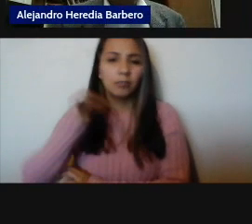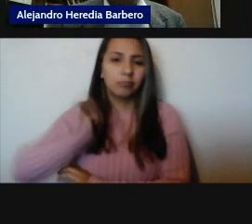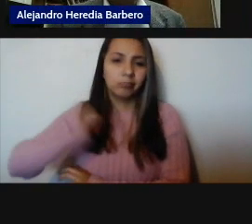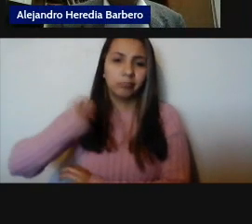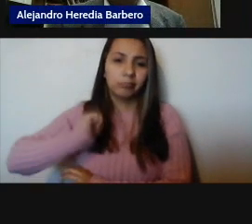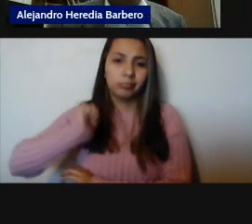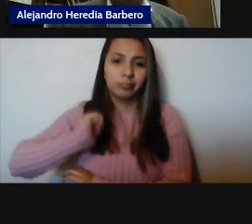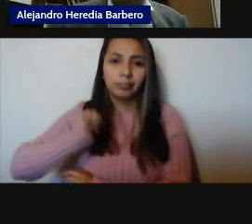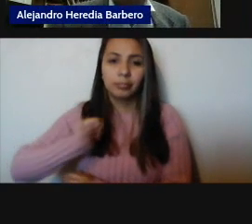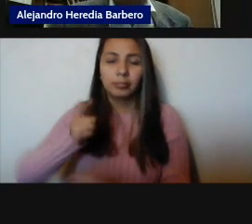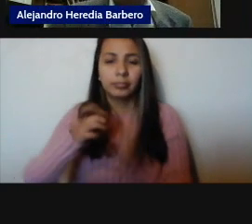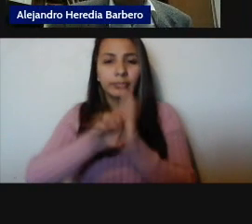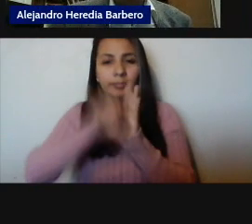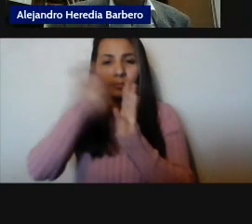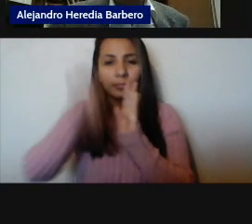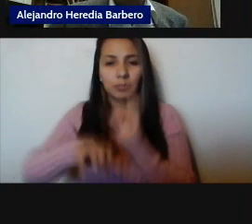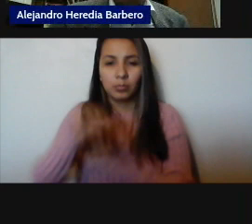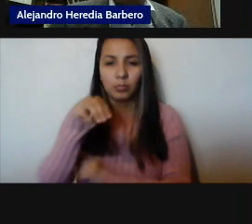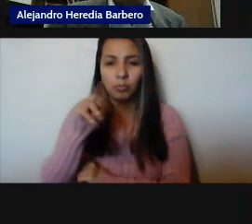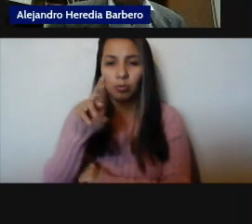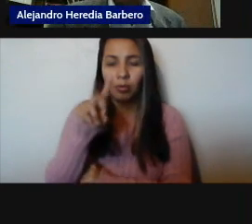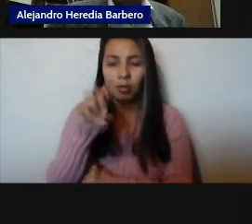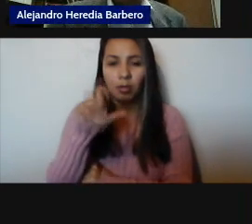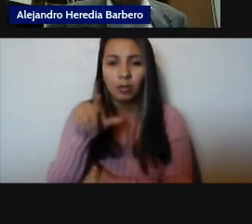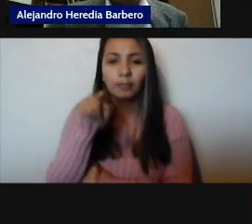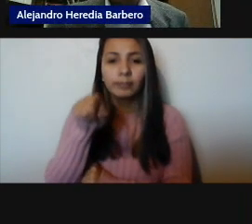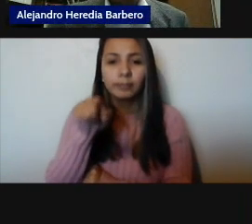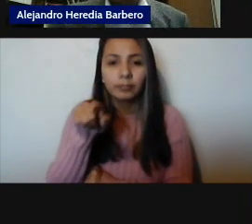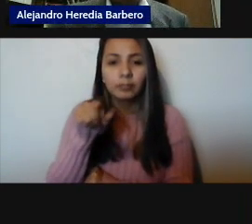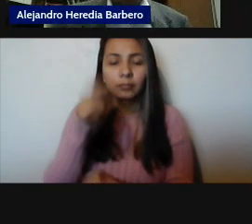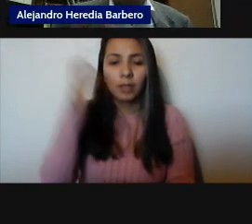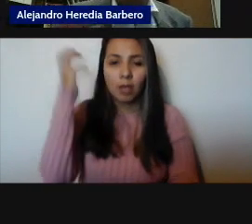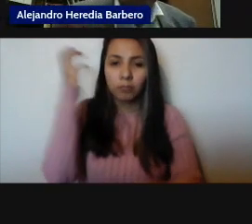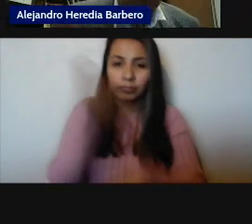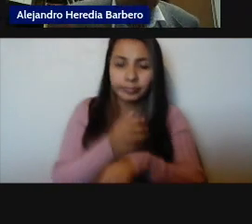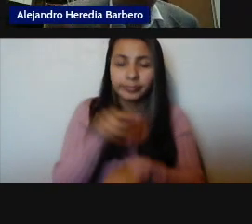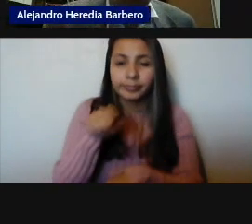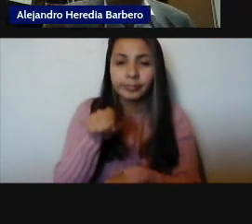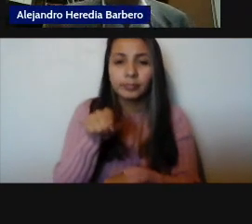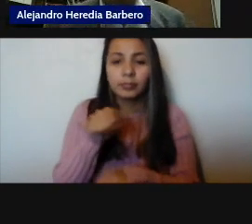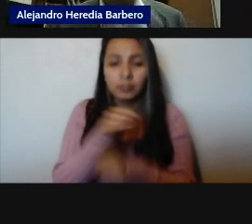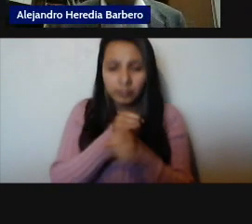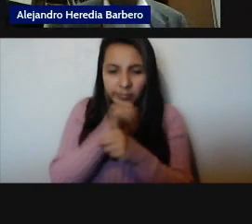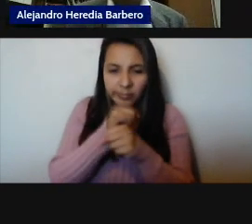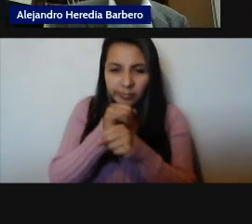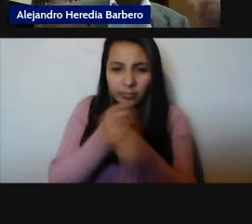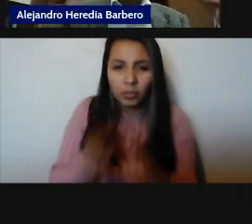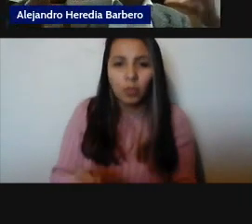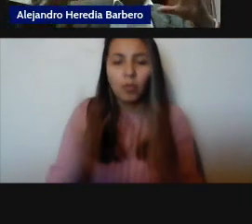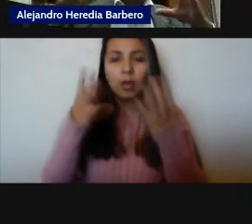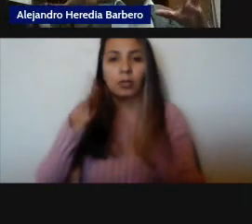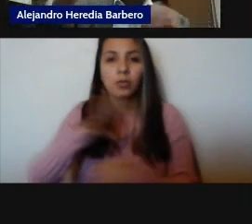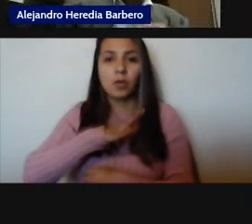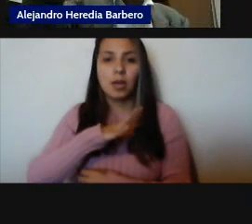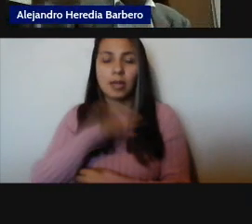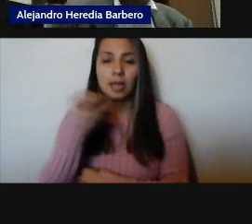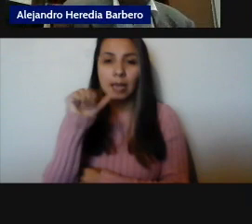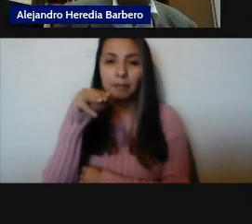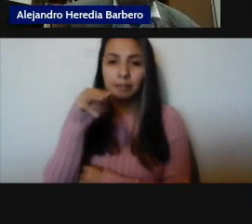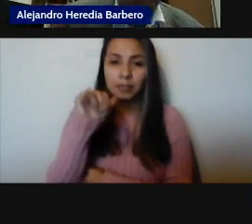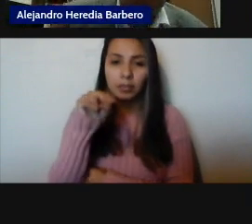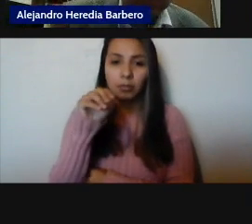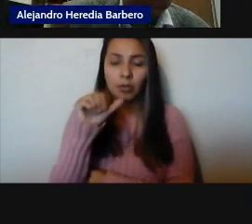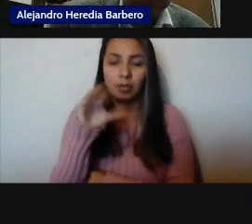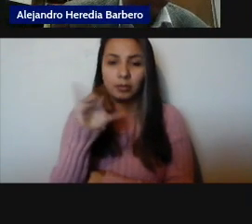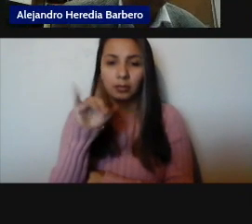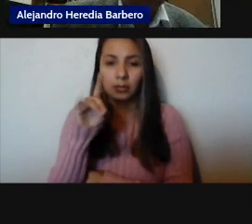estos artículos, digamos, clásicos, por ejemplo, de Moore, del meteorito Murchison, del meteorito Allende, en donde están viendo toda la